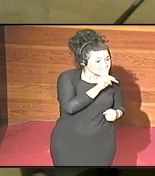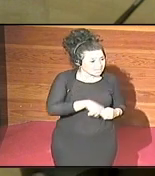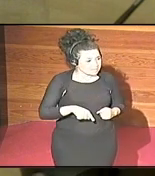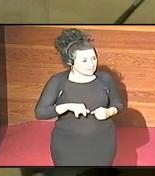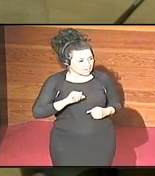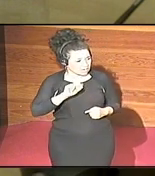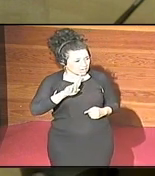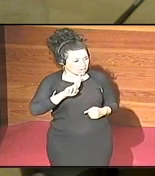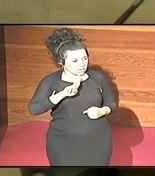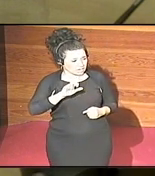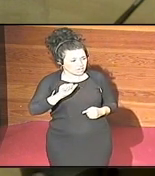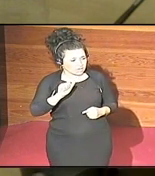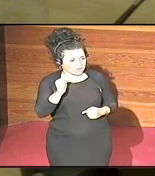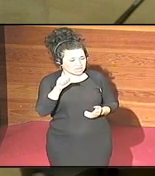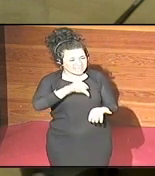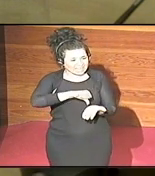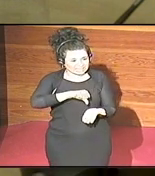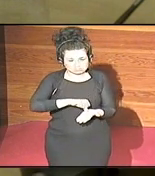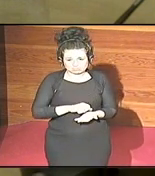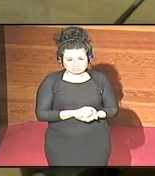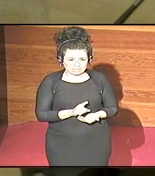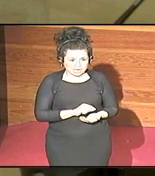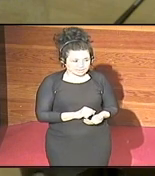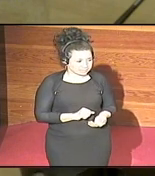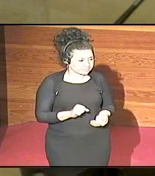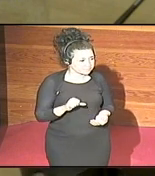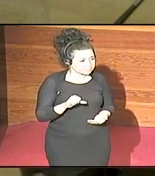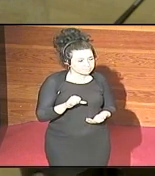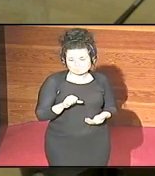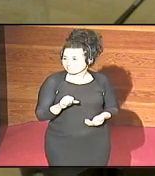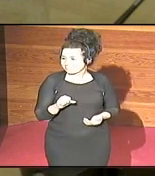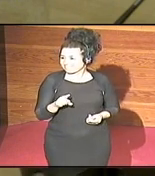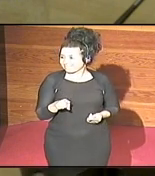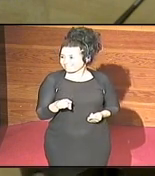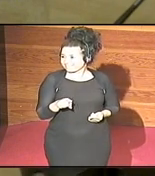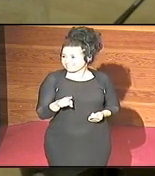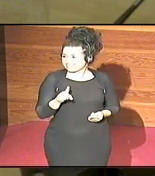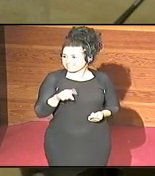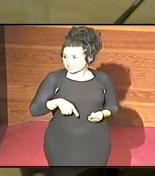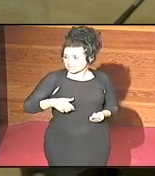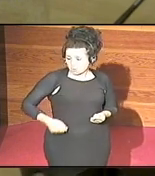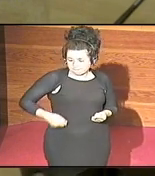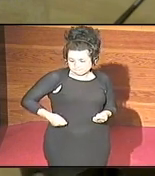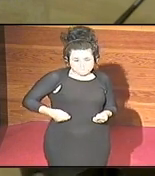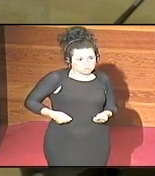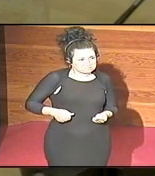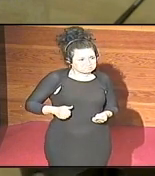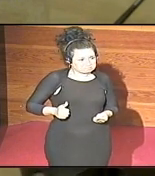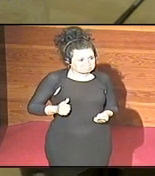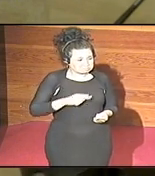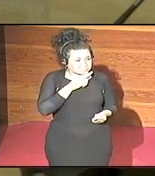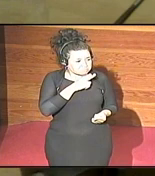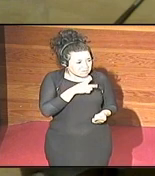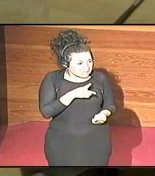sociedad cuando llegan a casa bolsas verdes. En el caso norteamericano, no sé qué tipo de bolsas utilizan los rusos, pero sí,